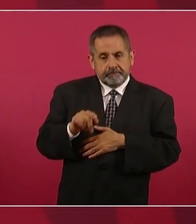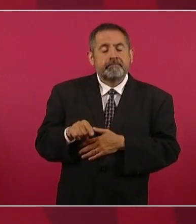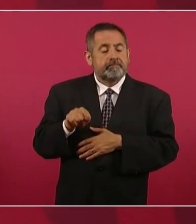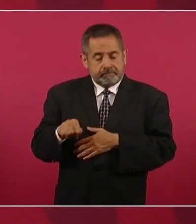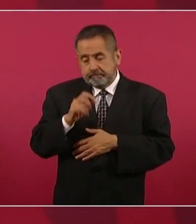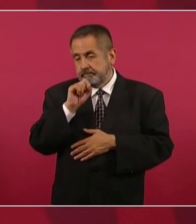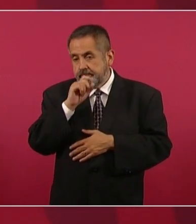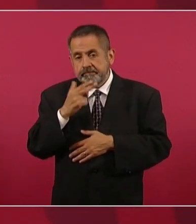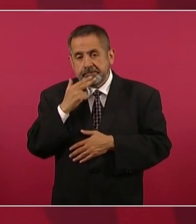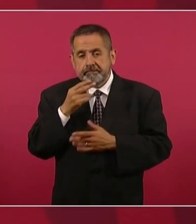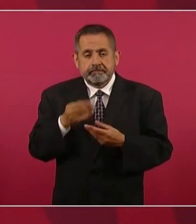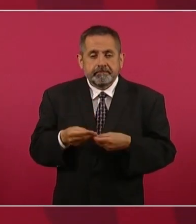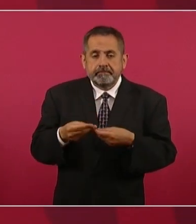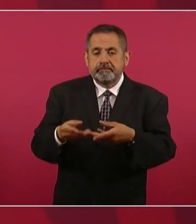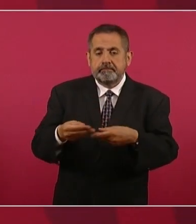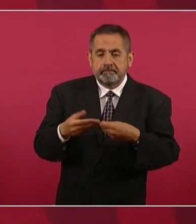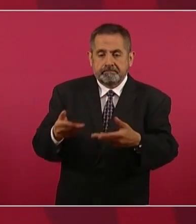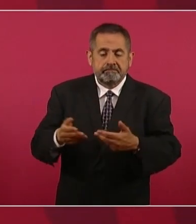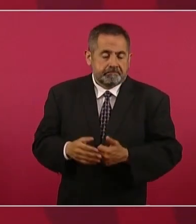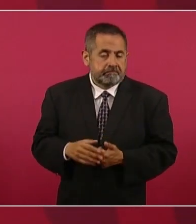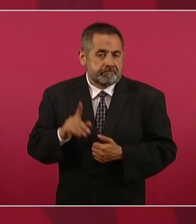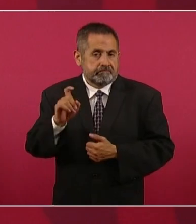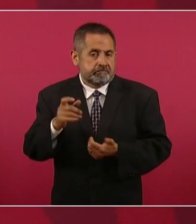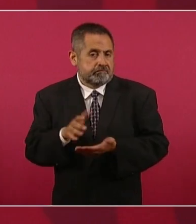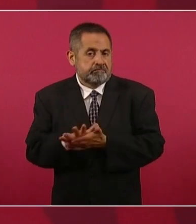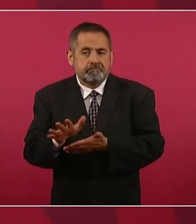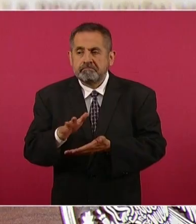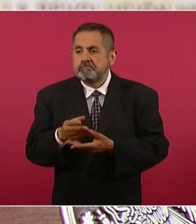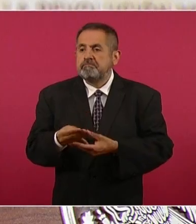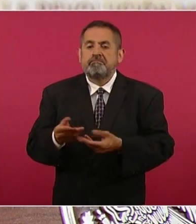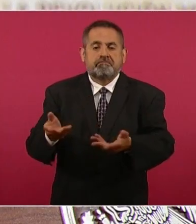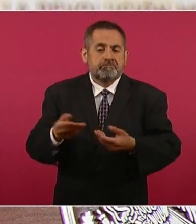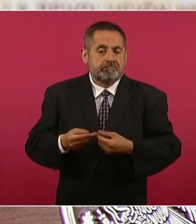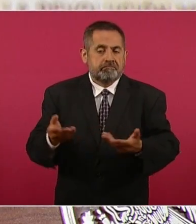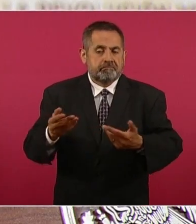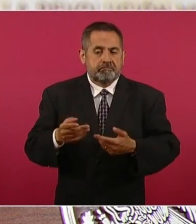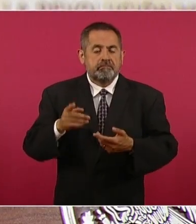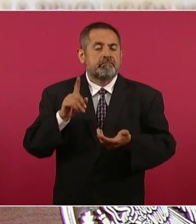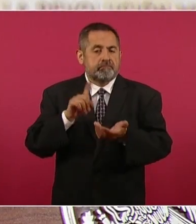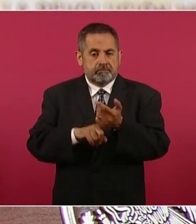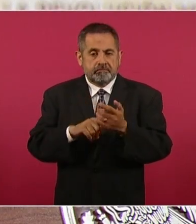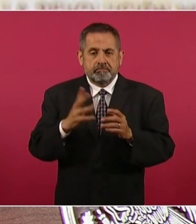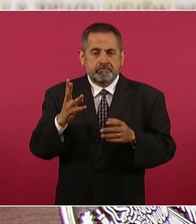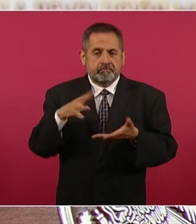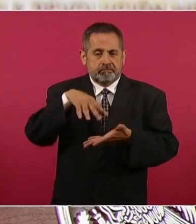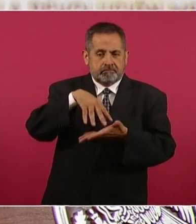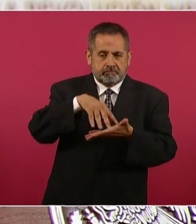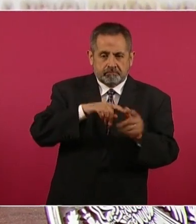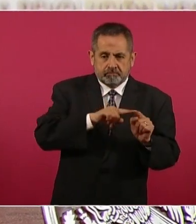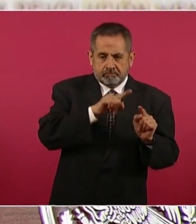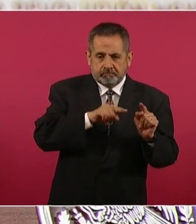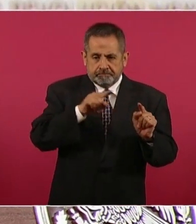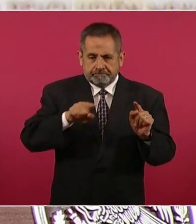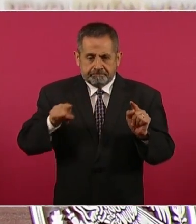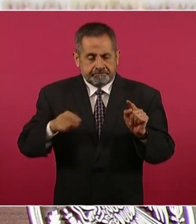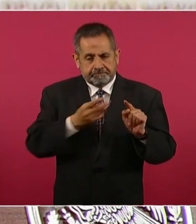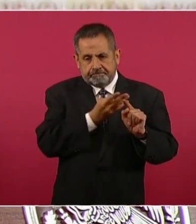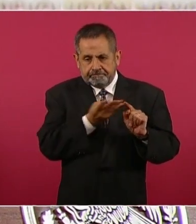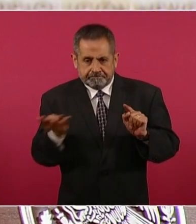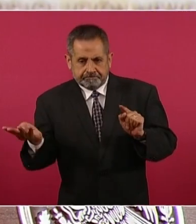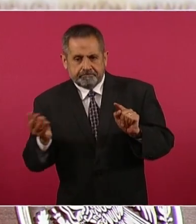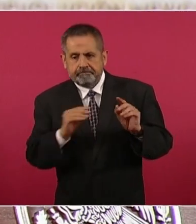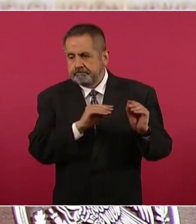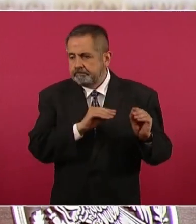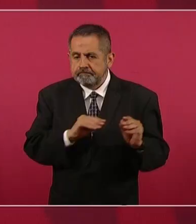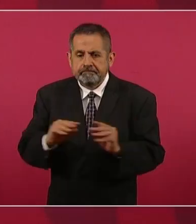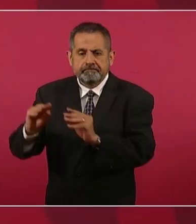agua. Nosotros hicimos ahí el acueducto para que no le falte